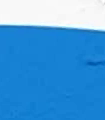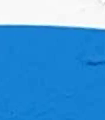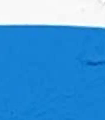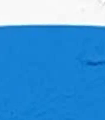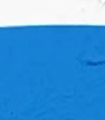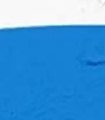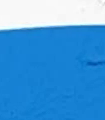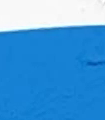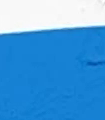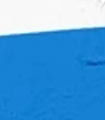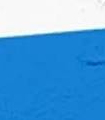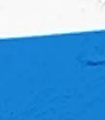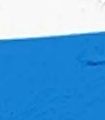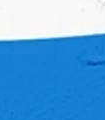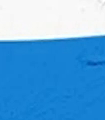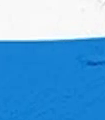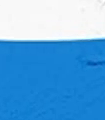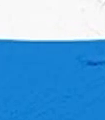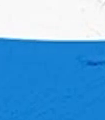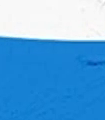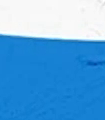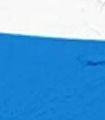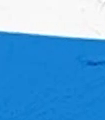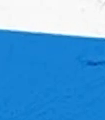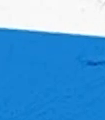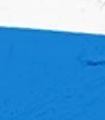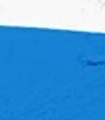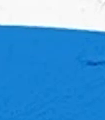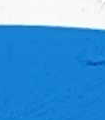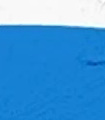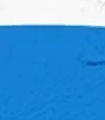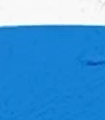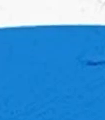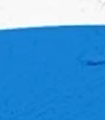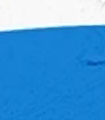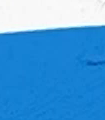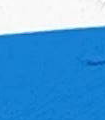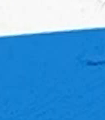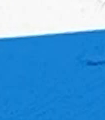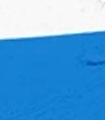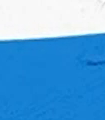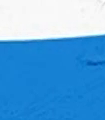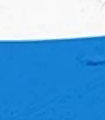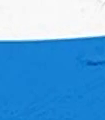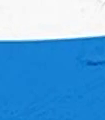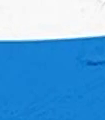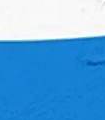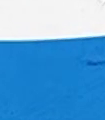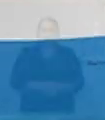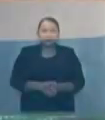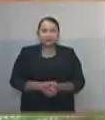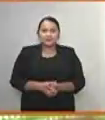esperanza de cumplir tus sueños. Bienvenidos al sorteo Loto.